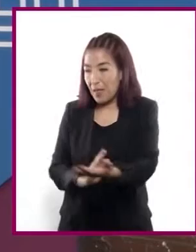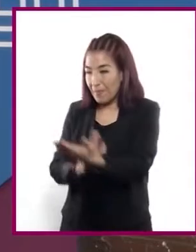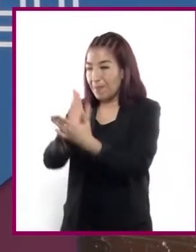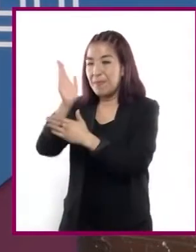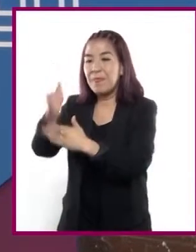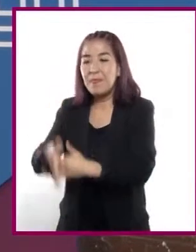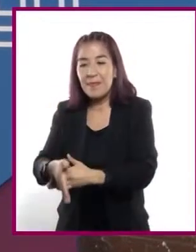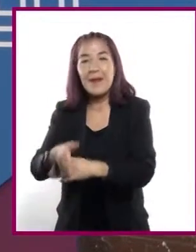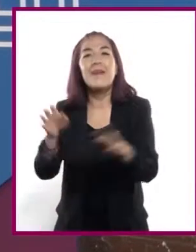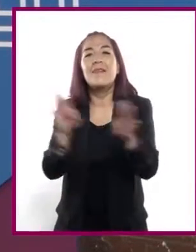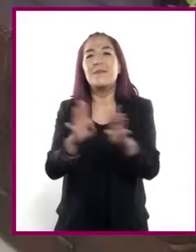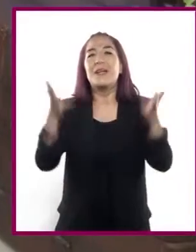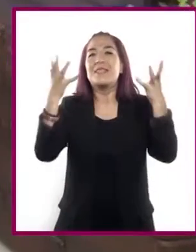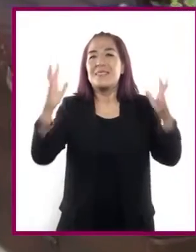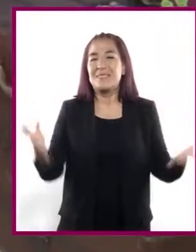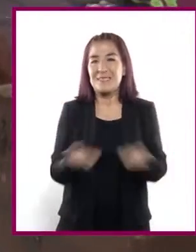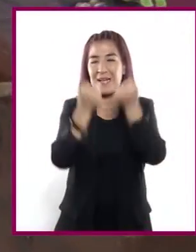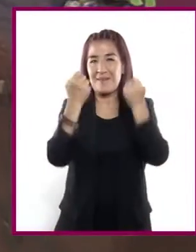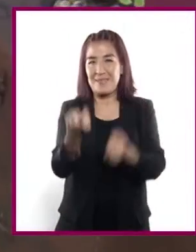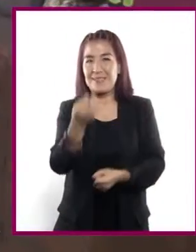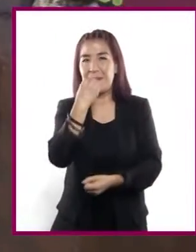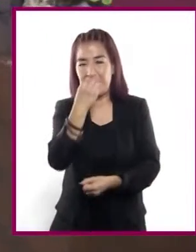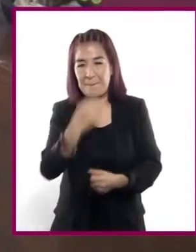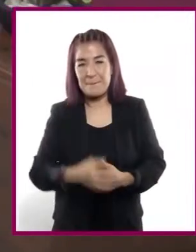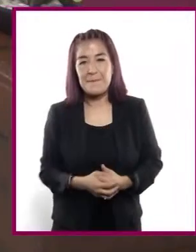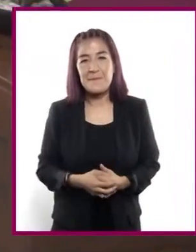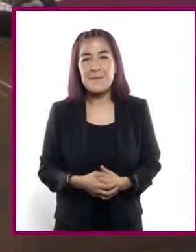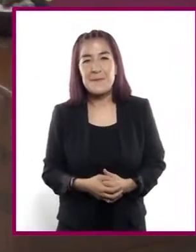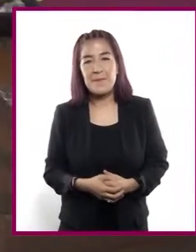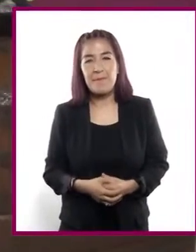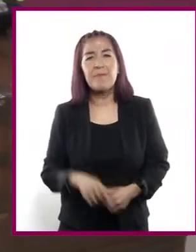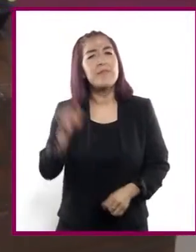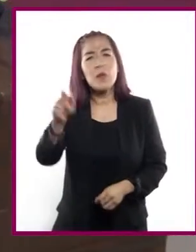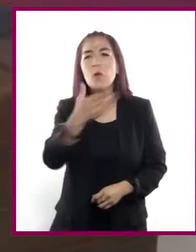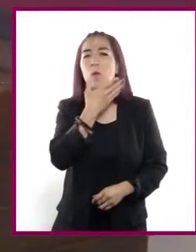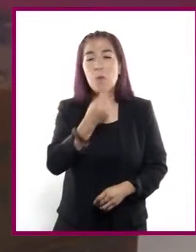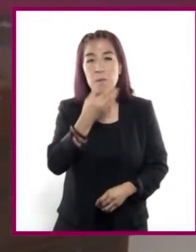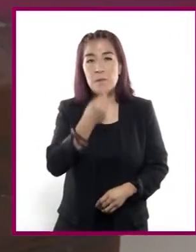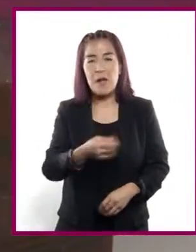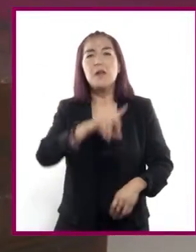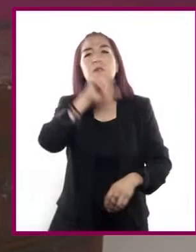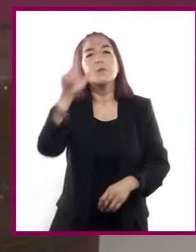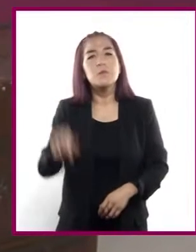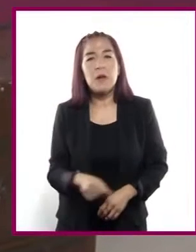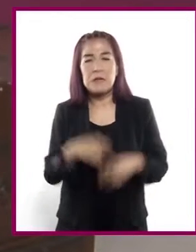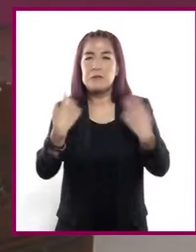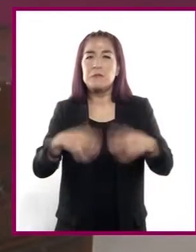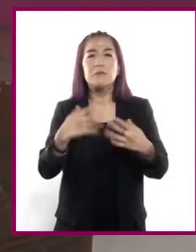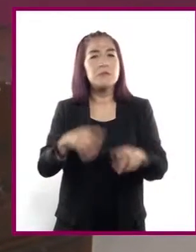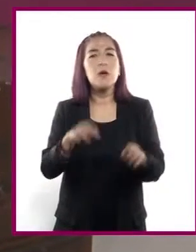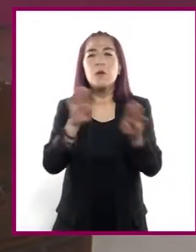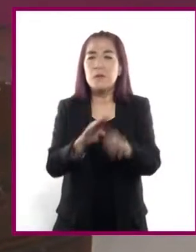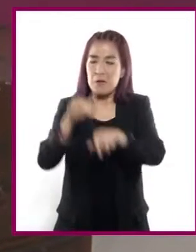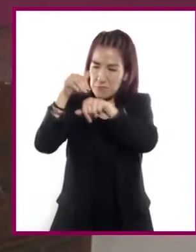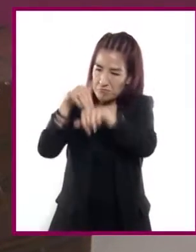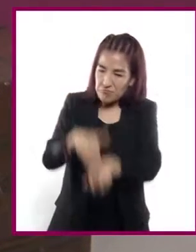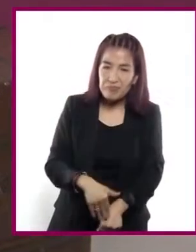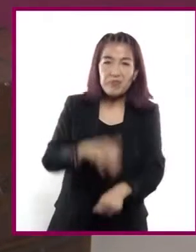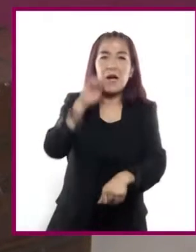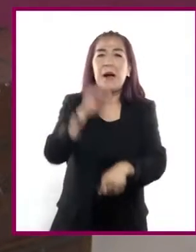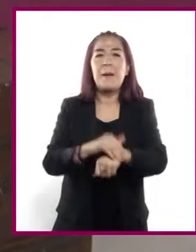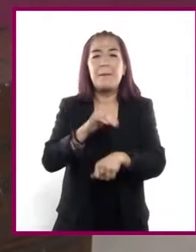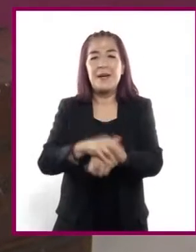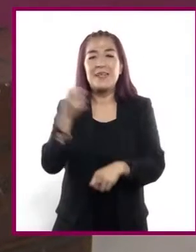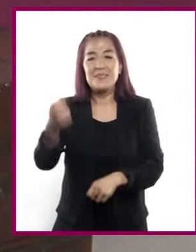ser comido por esta tribu. Este hombre se convertiría en su fiel sirviente y amigo